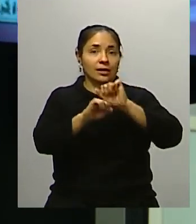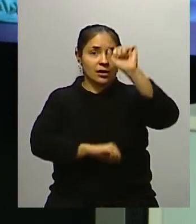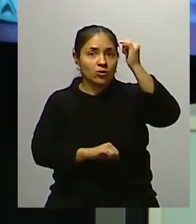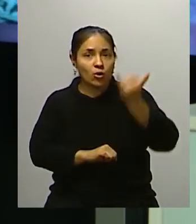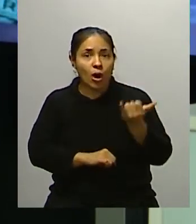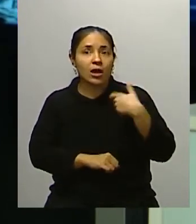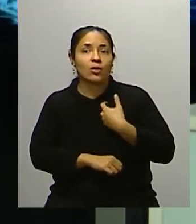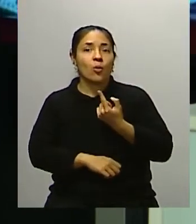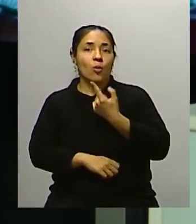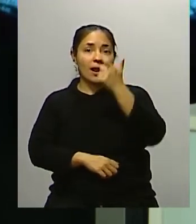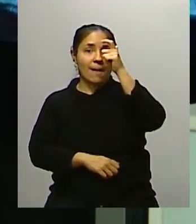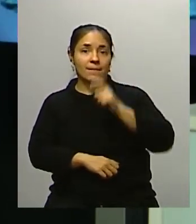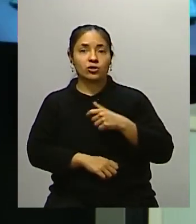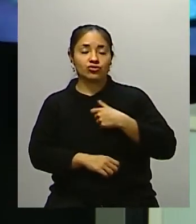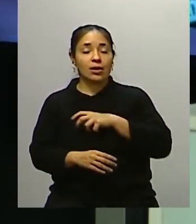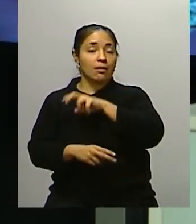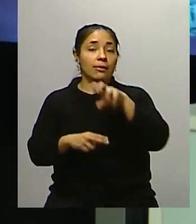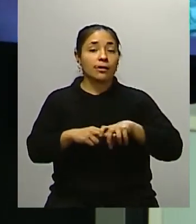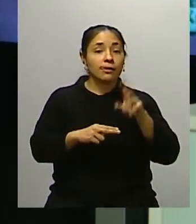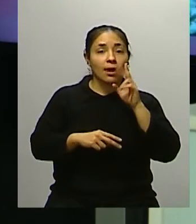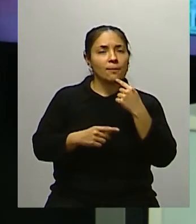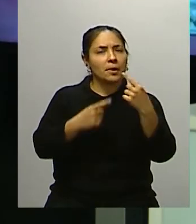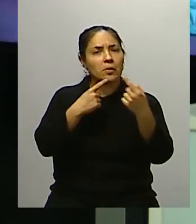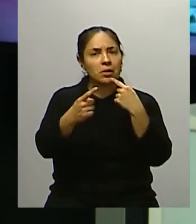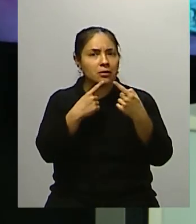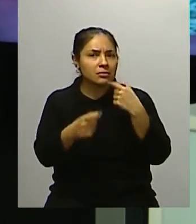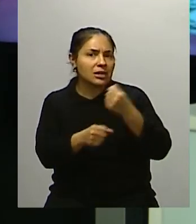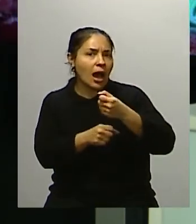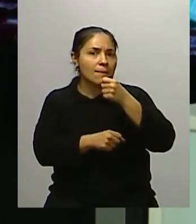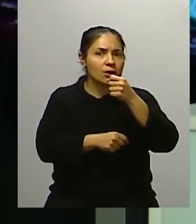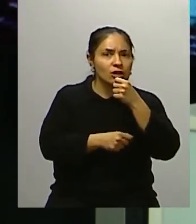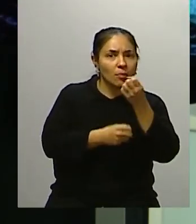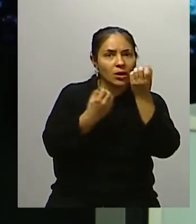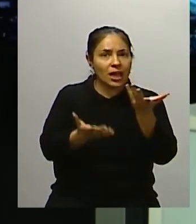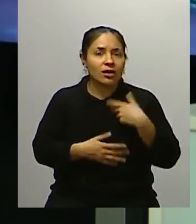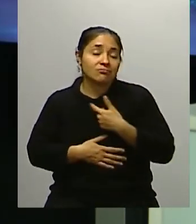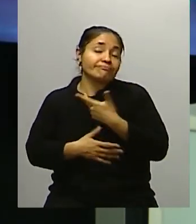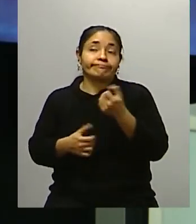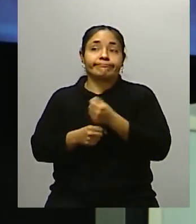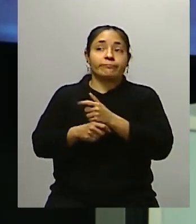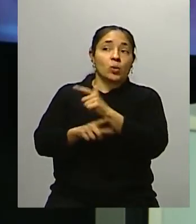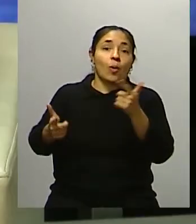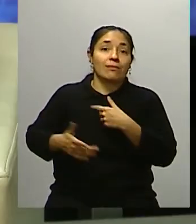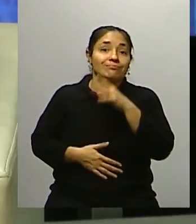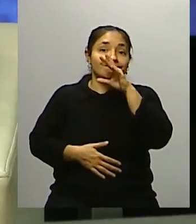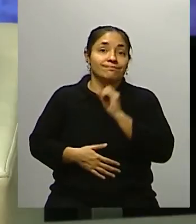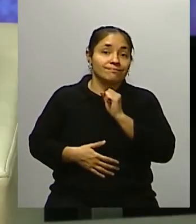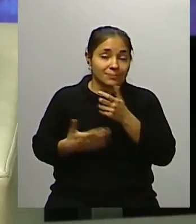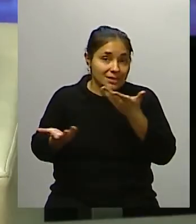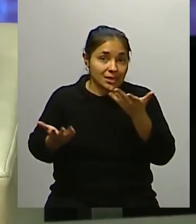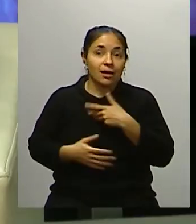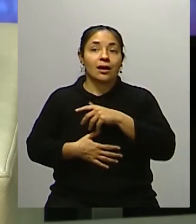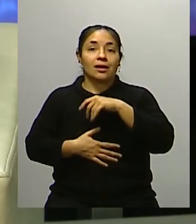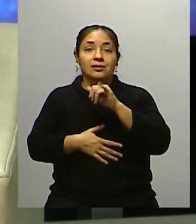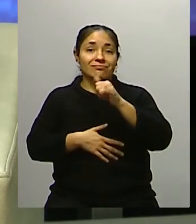Sí. un par de personas que habían viajado con él le habían preguntado por qué no trabajaba de periodista, y básicamente era porque no conseguía trabajo. Exactamente. En este